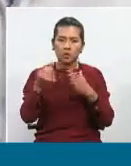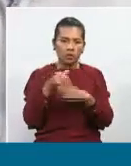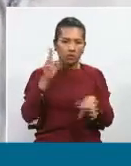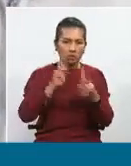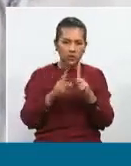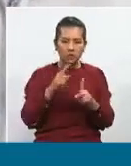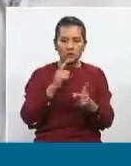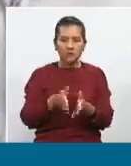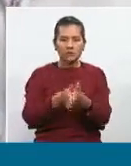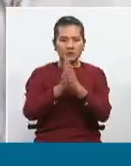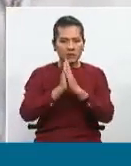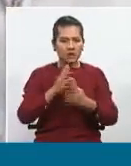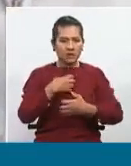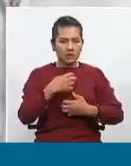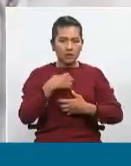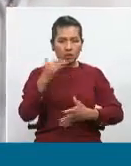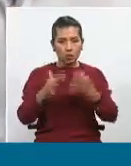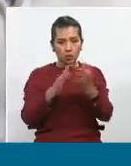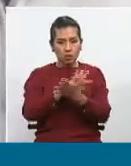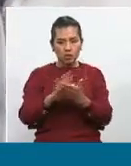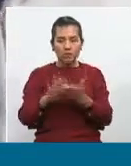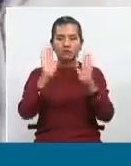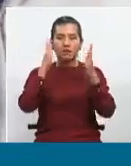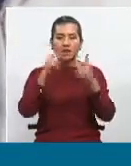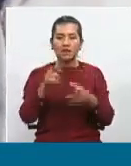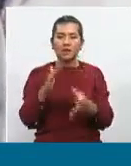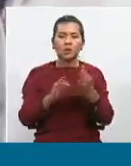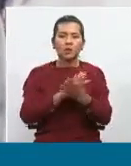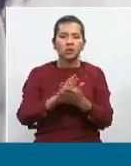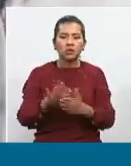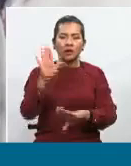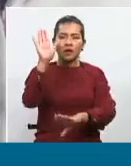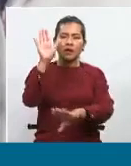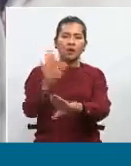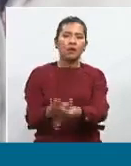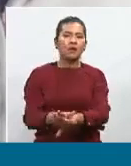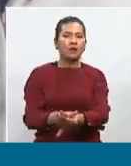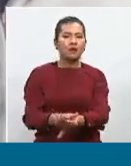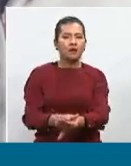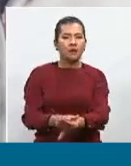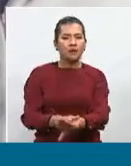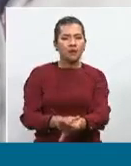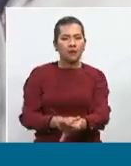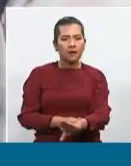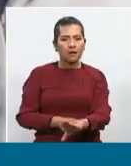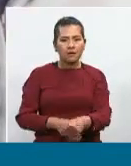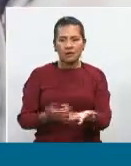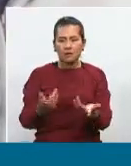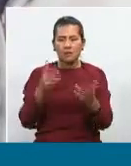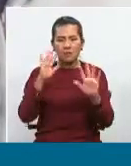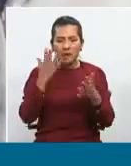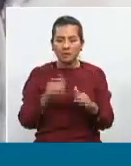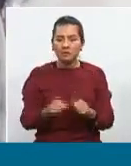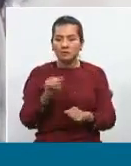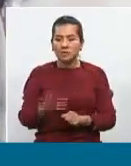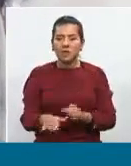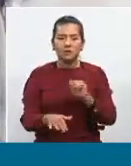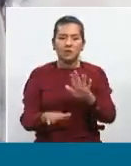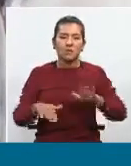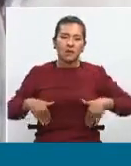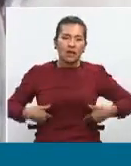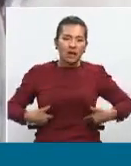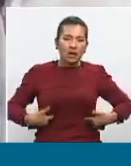demanda justicia, parecería que la justicia está muy lenta, muy a paso cansino